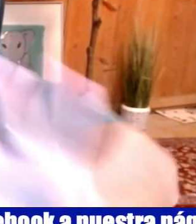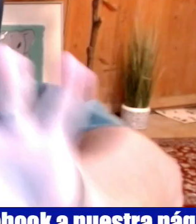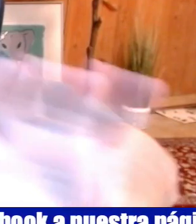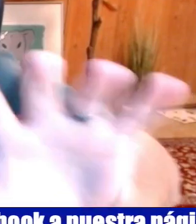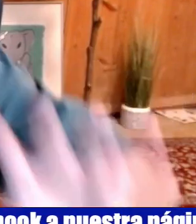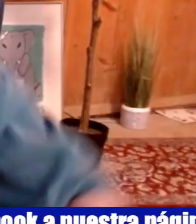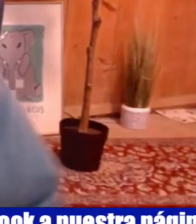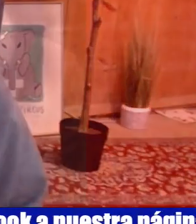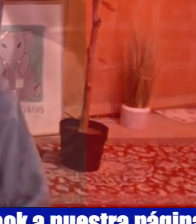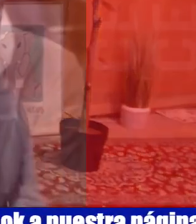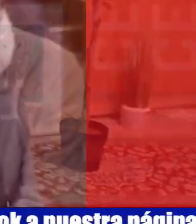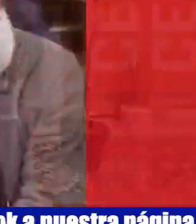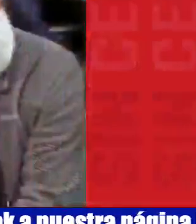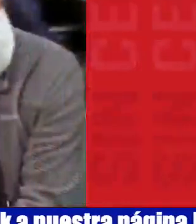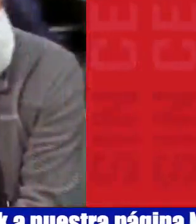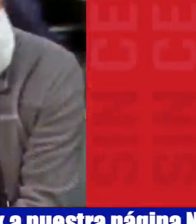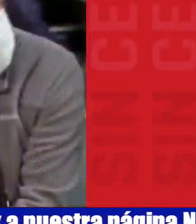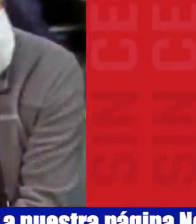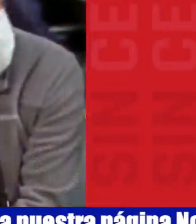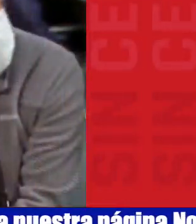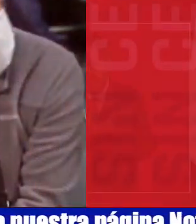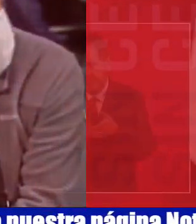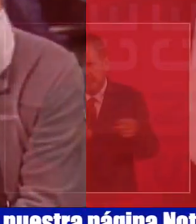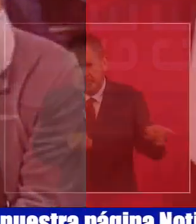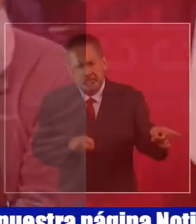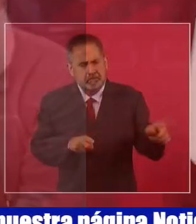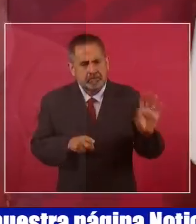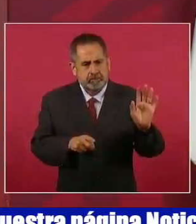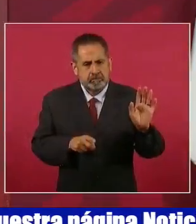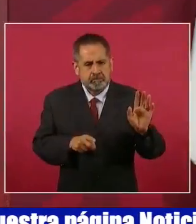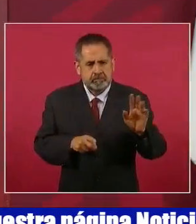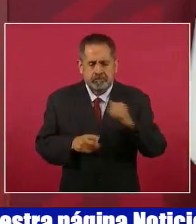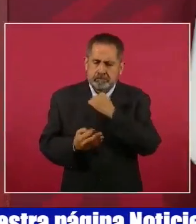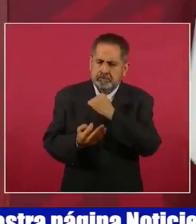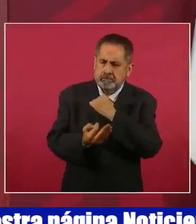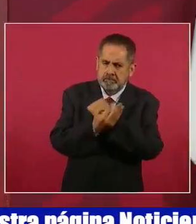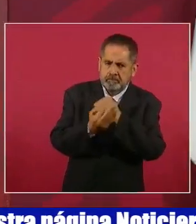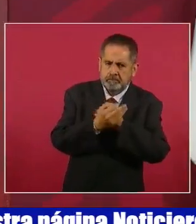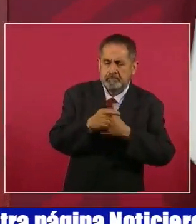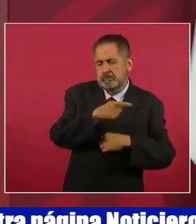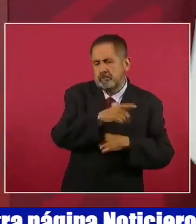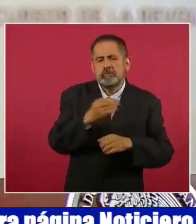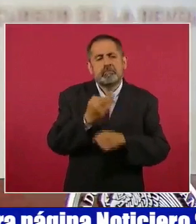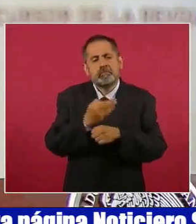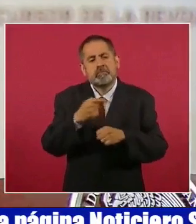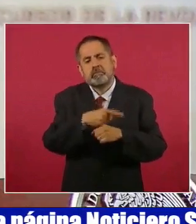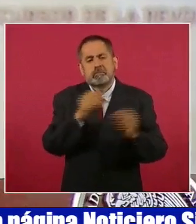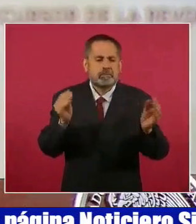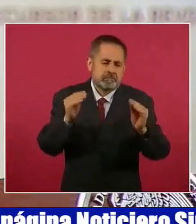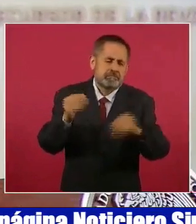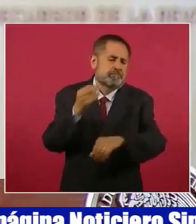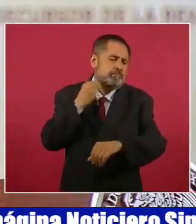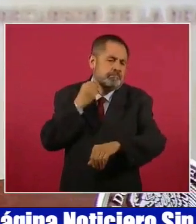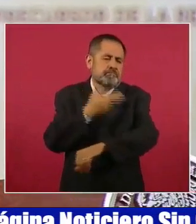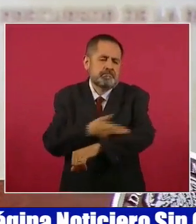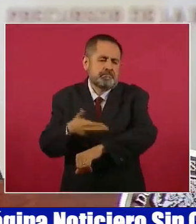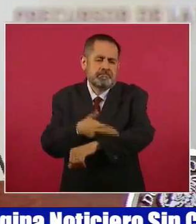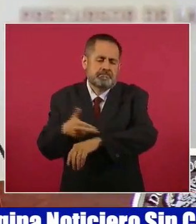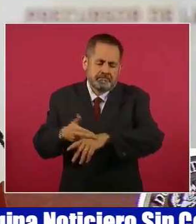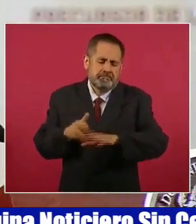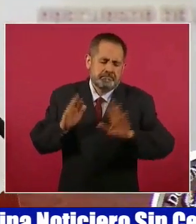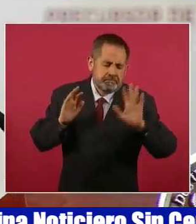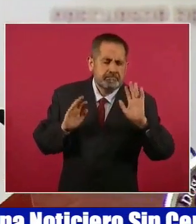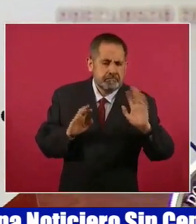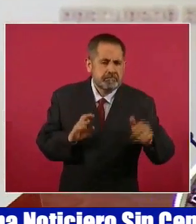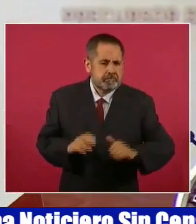bueno, el presidente le dice a Dalila que está por vencerse en efecto ese convenio, y ya se tomó la decisión de ofrecer el campo de golf a quien tiene ahora